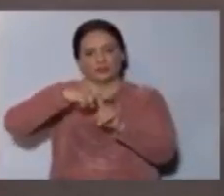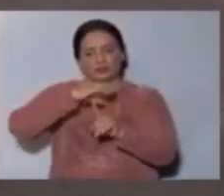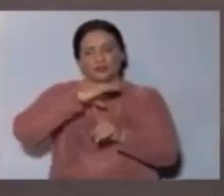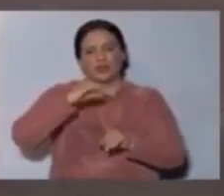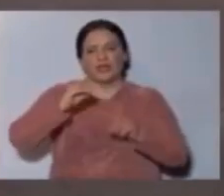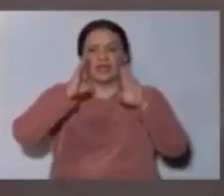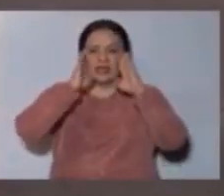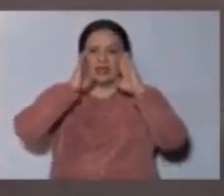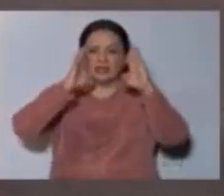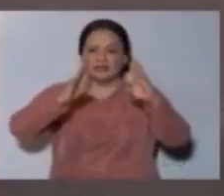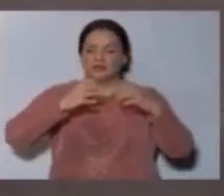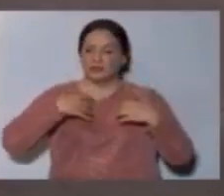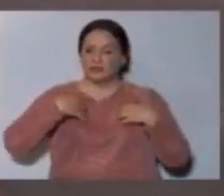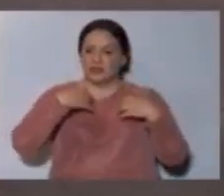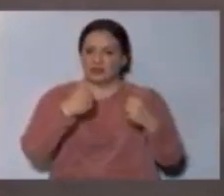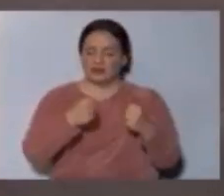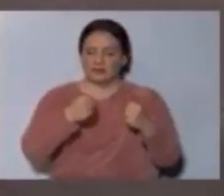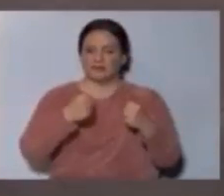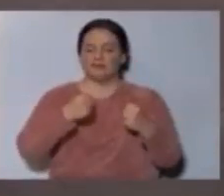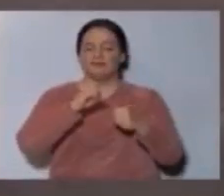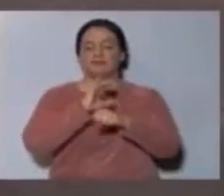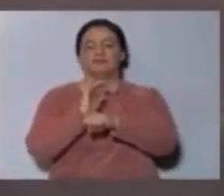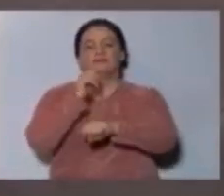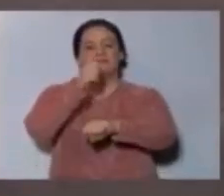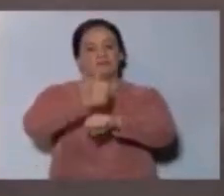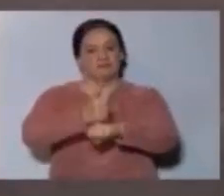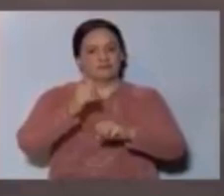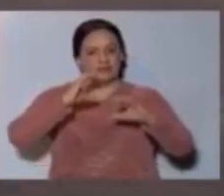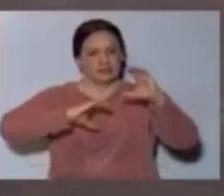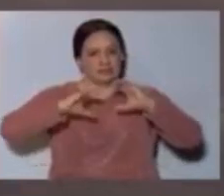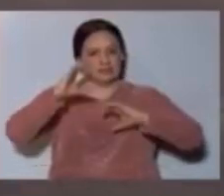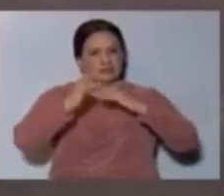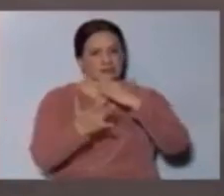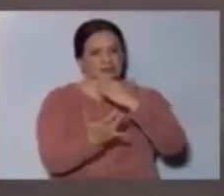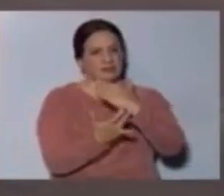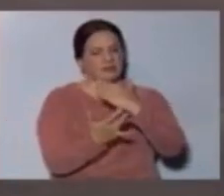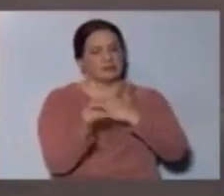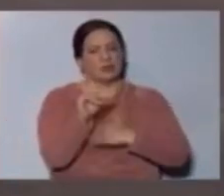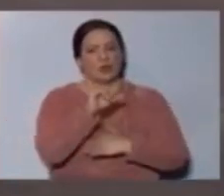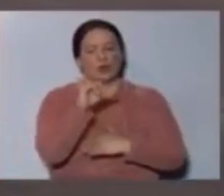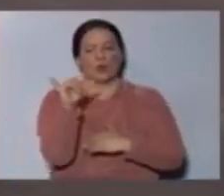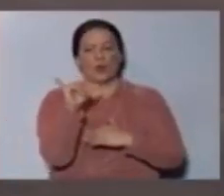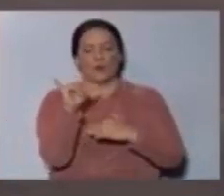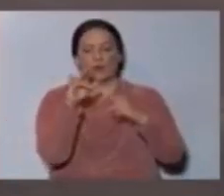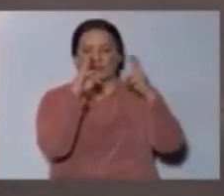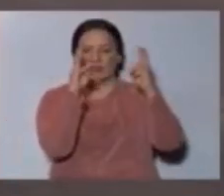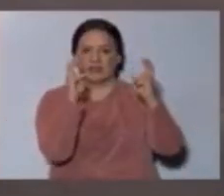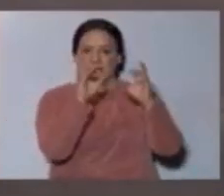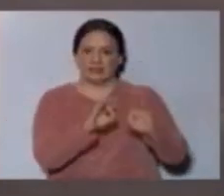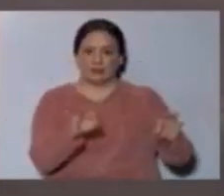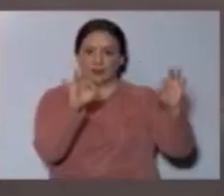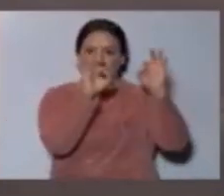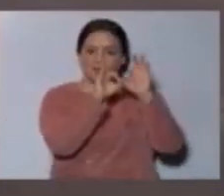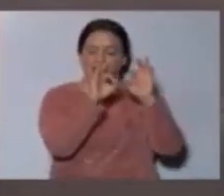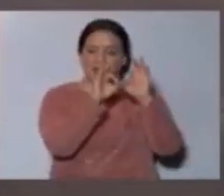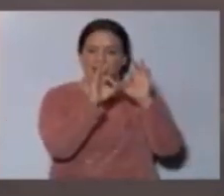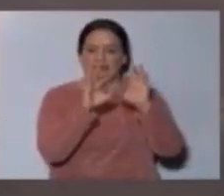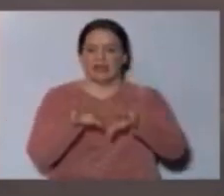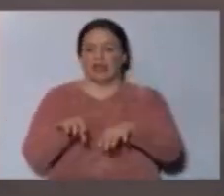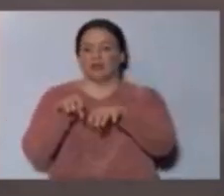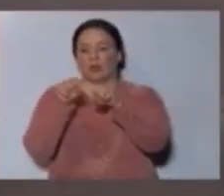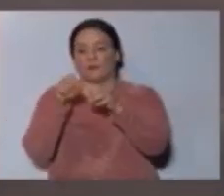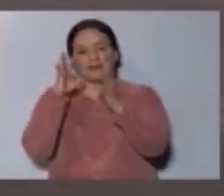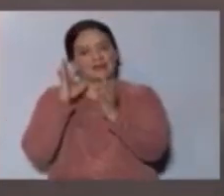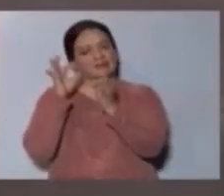la atención sanitaria, estableciendo a la ciencia y a la técnica como ejes en la toma de decisiones. Esa